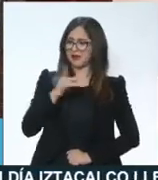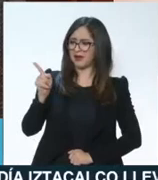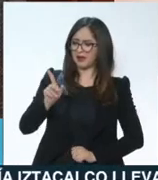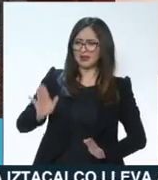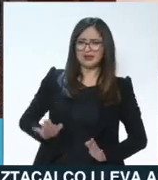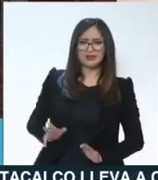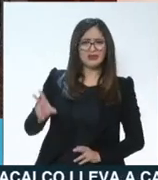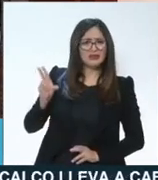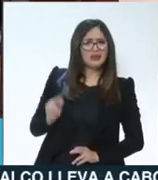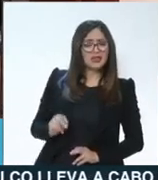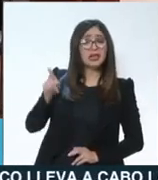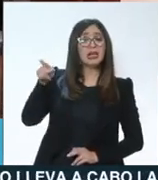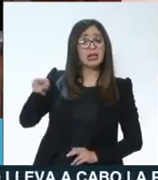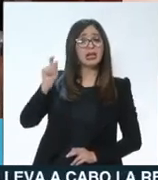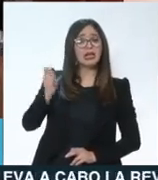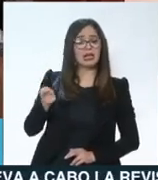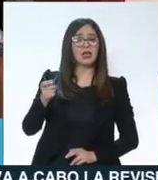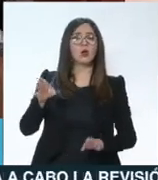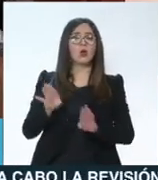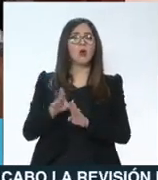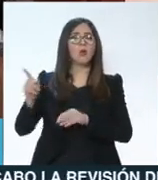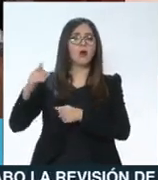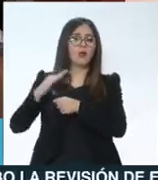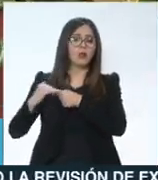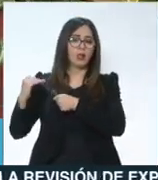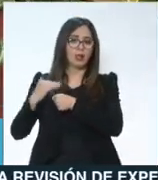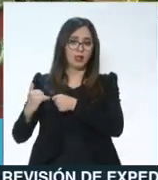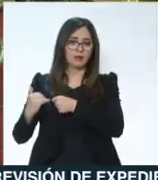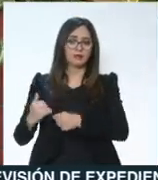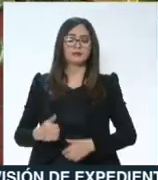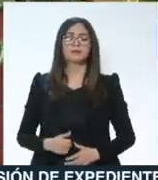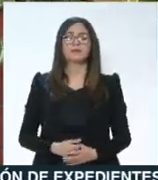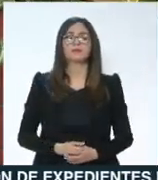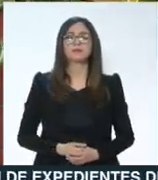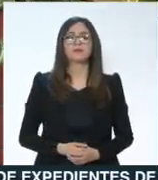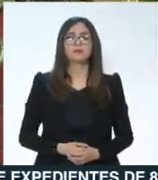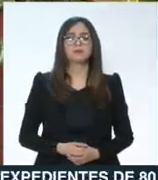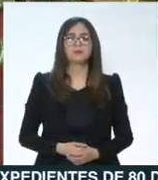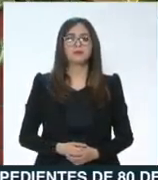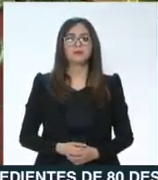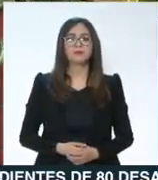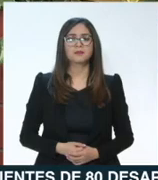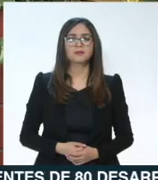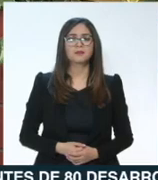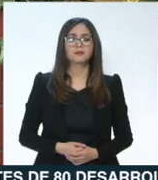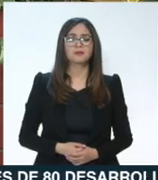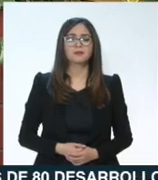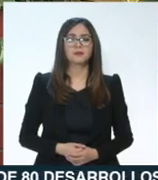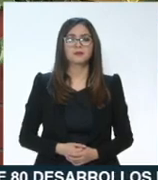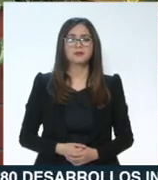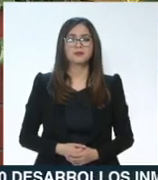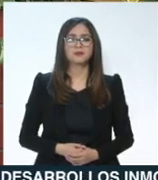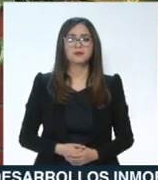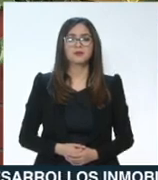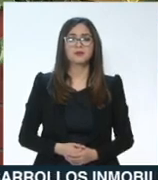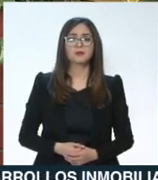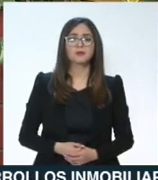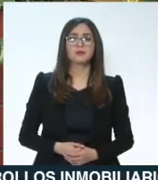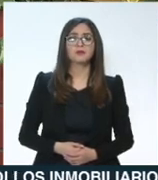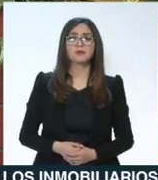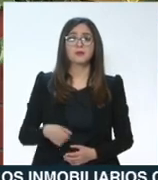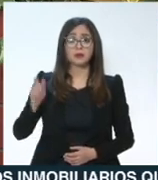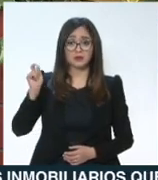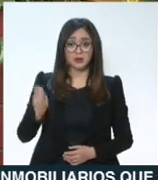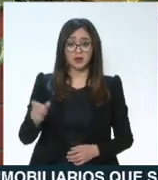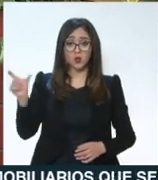esta violencia, ¿no? Tania, pues es de conocimiento común que el abuso sexual, lo decías que tiene que ver pues con la parte física, es